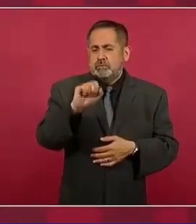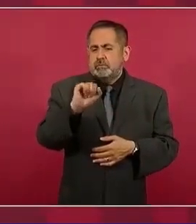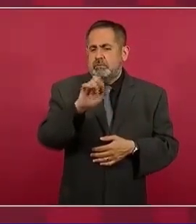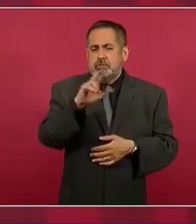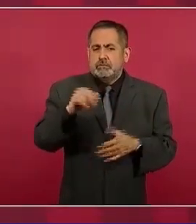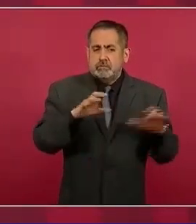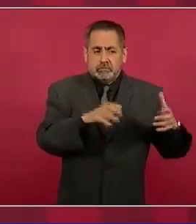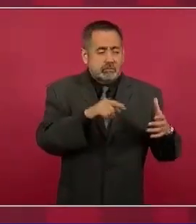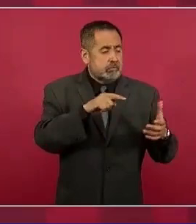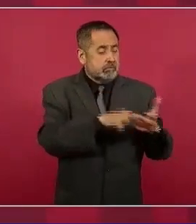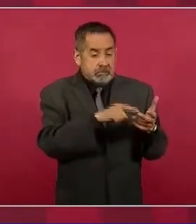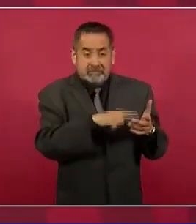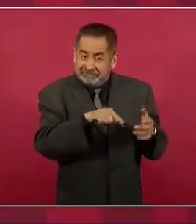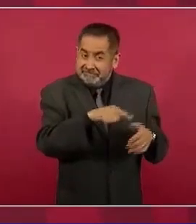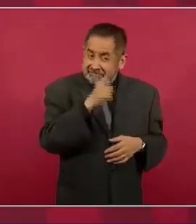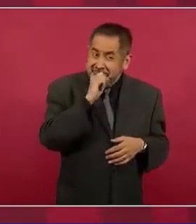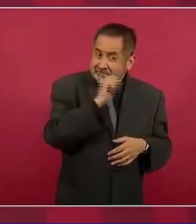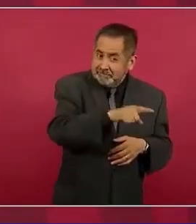estaban a favor de que